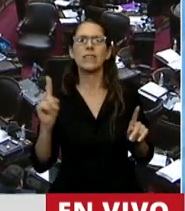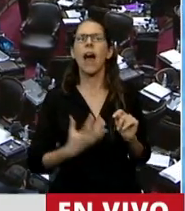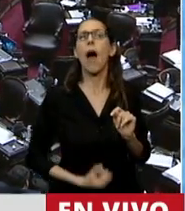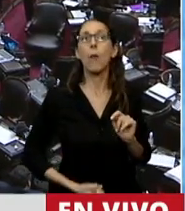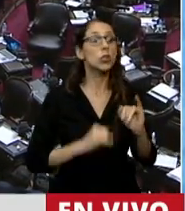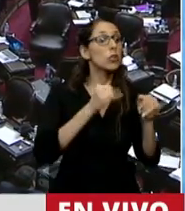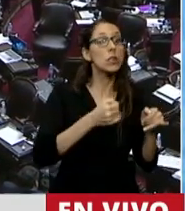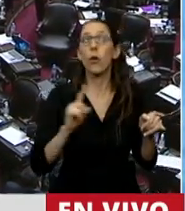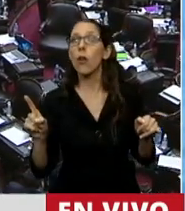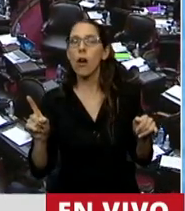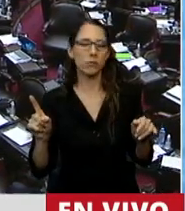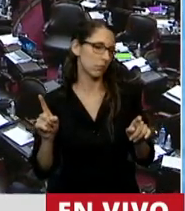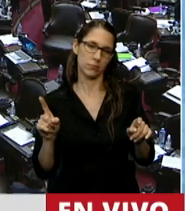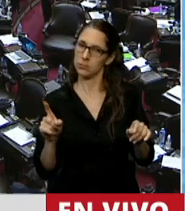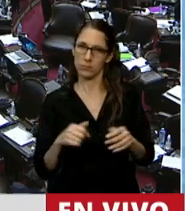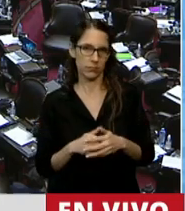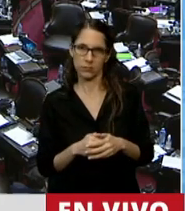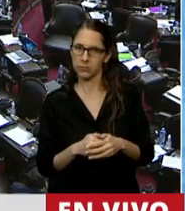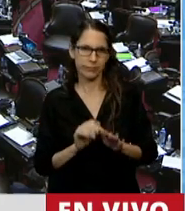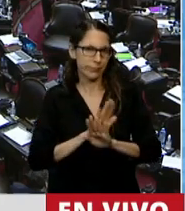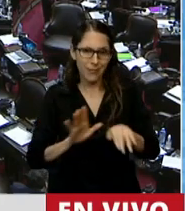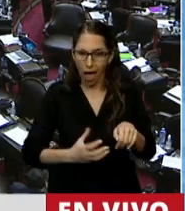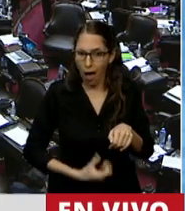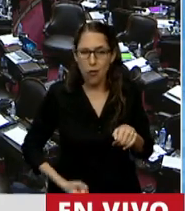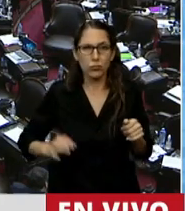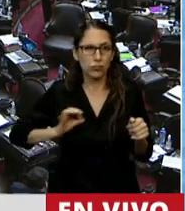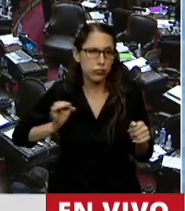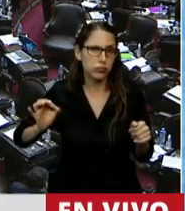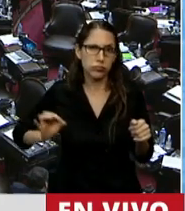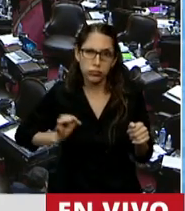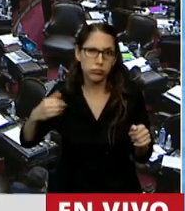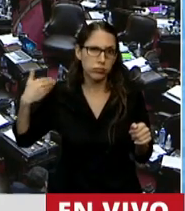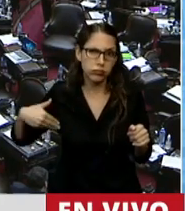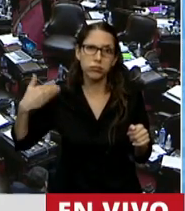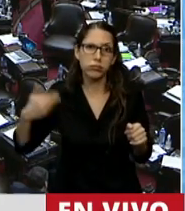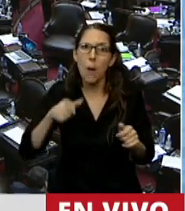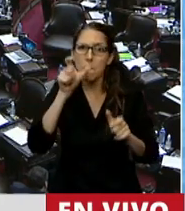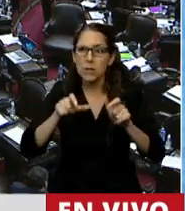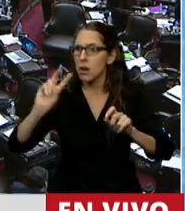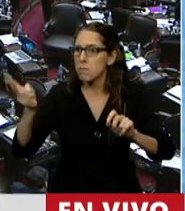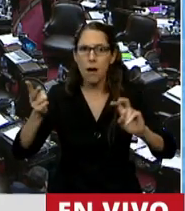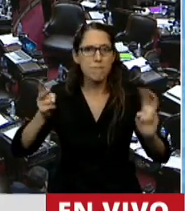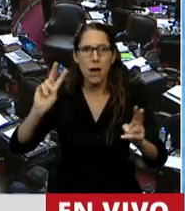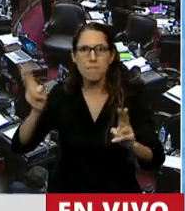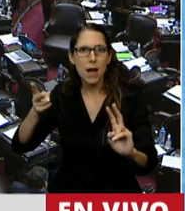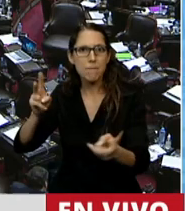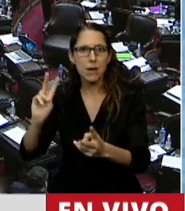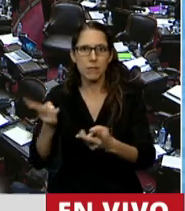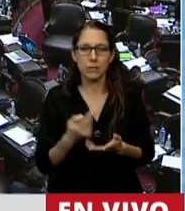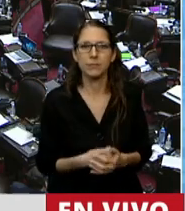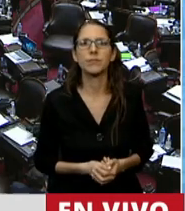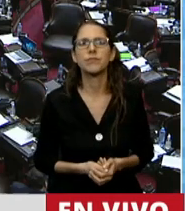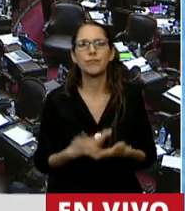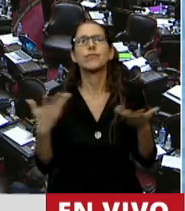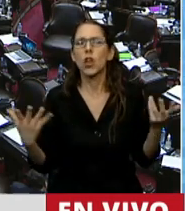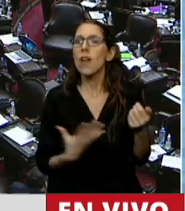o aborto no, porque este sigue año a año sucediendo y llevándose vidas. Entonces,